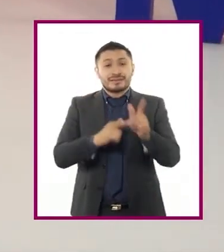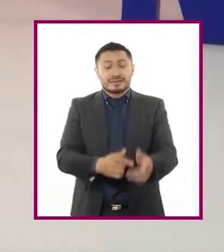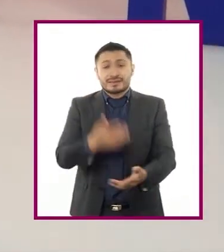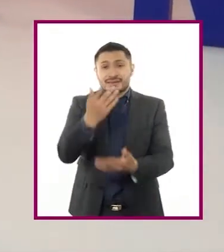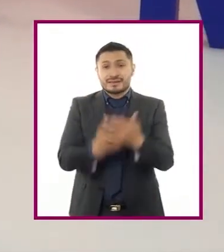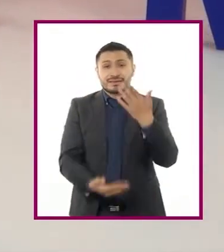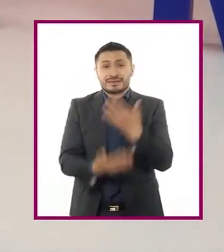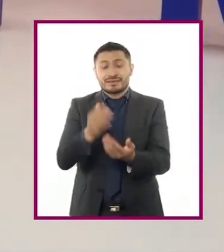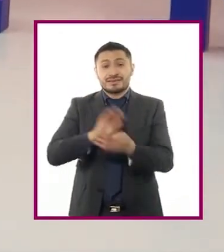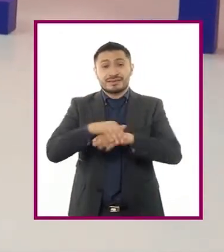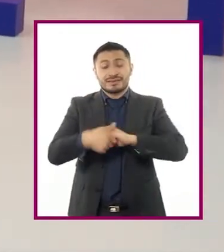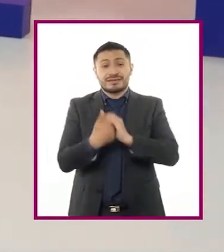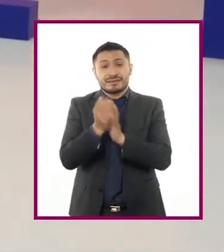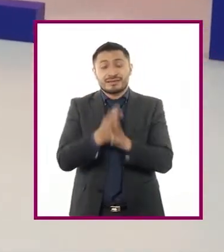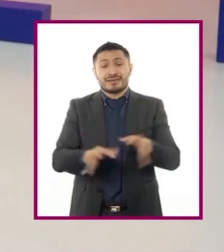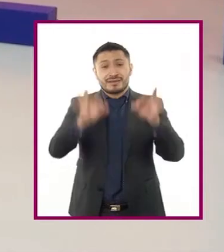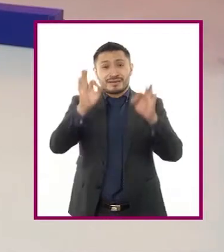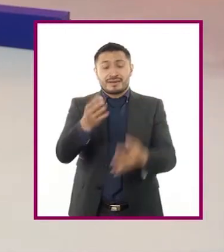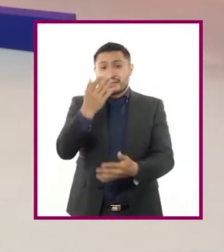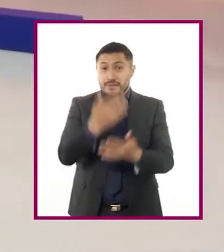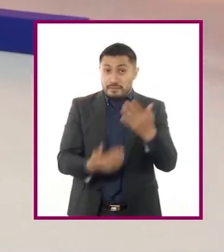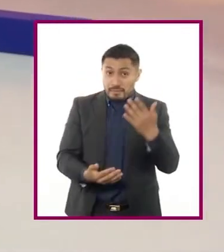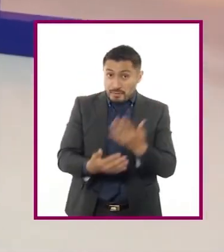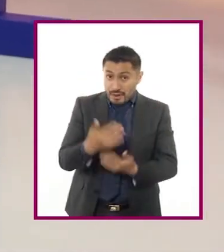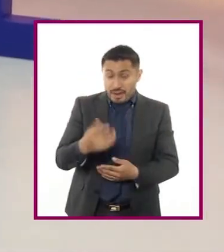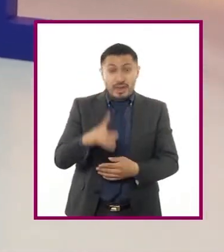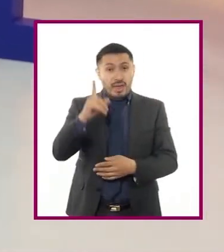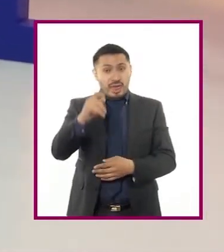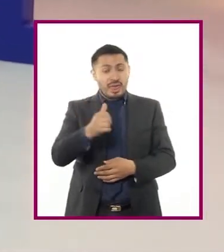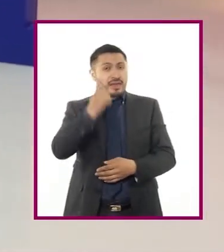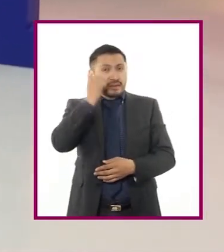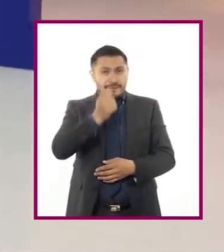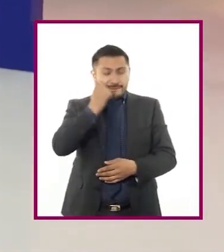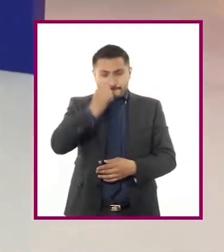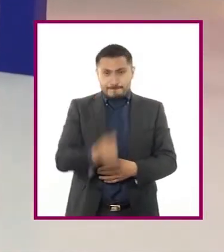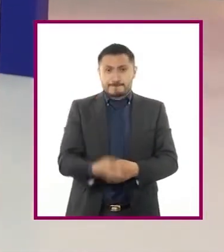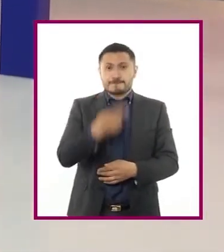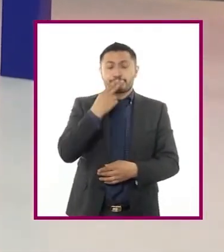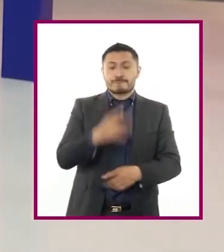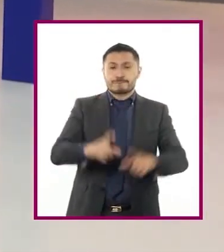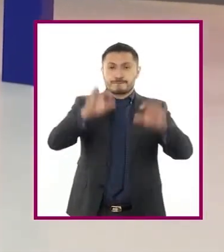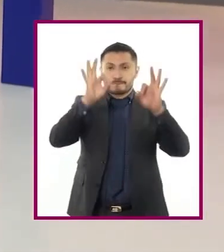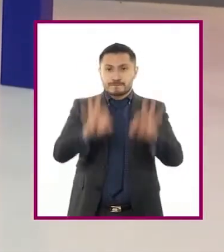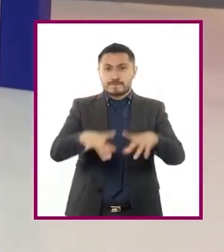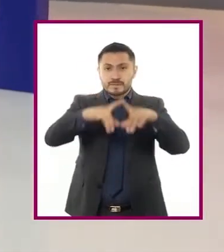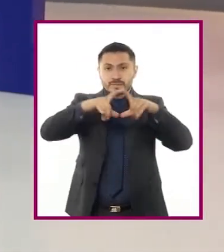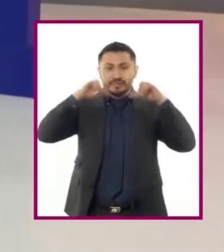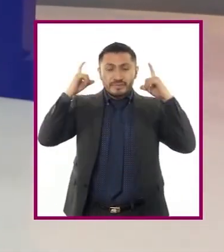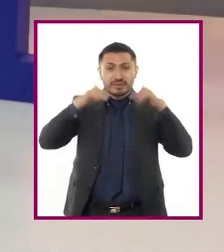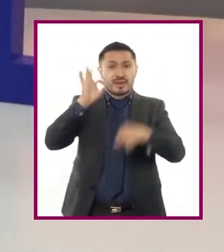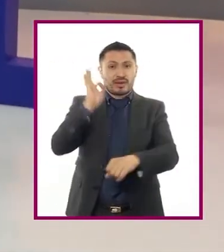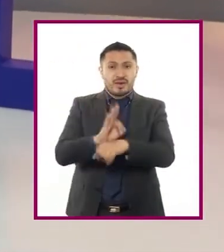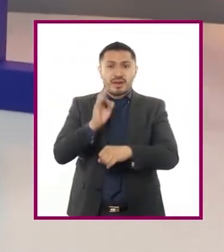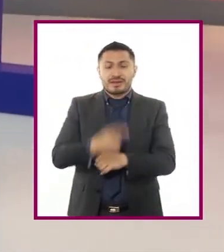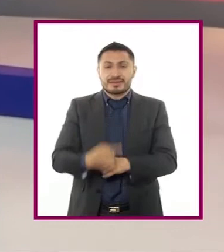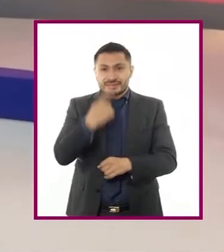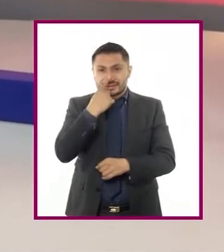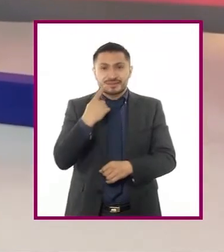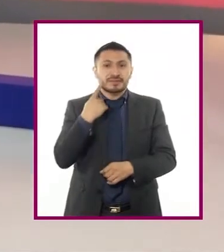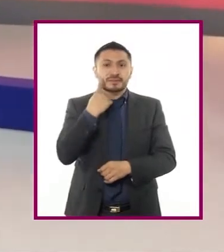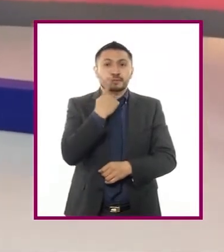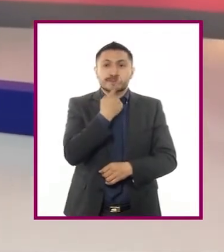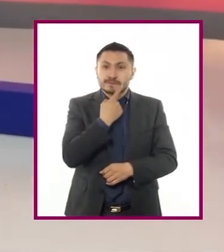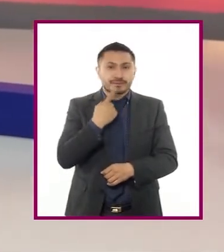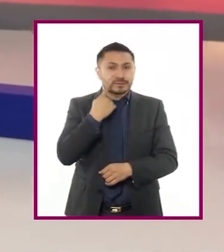lavando frecuentemente nuestras manos con agua y abundante jabón, usando el cubrebocas adecuadamente de forma que cubra nariz y